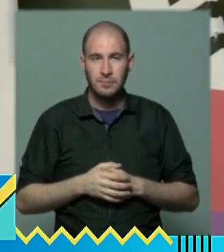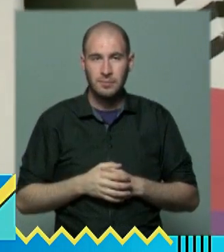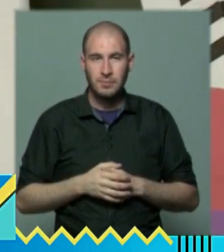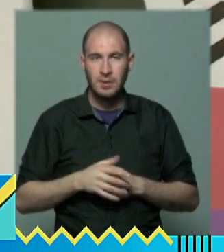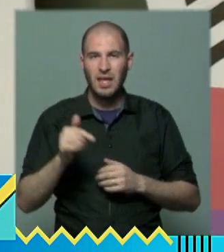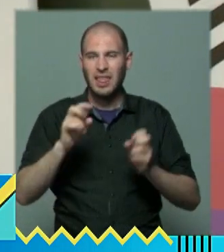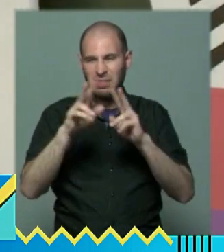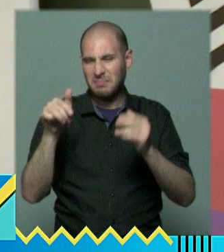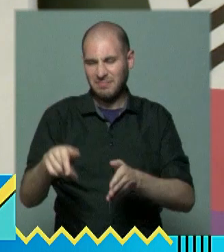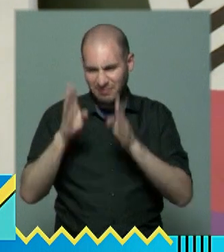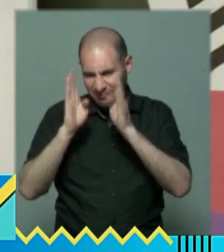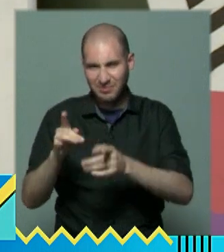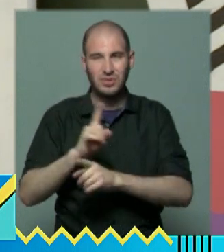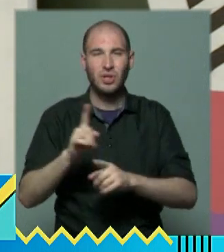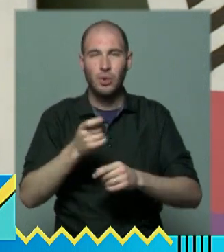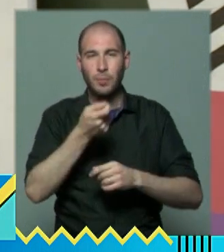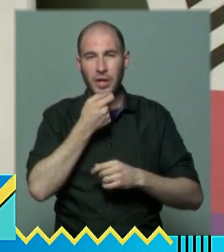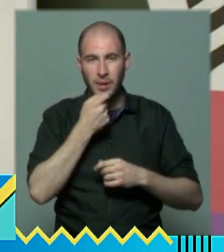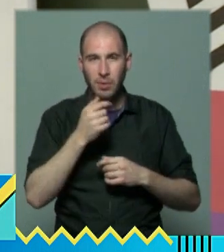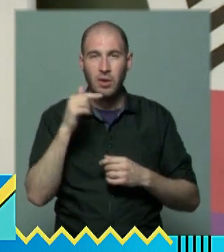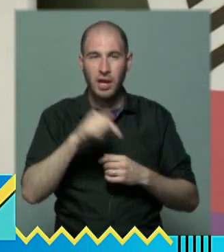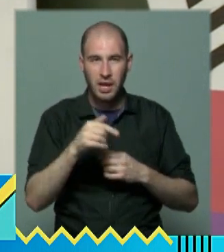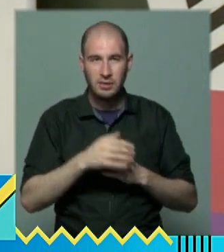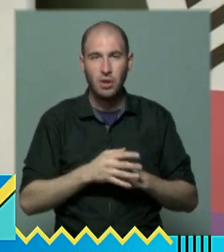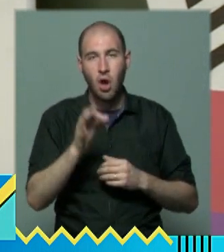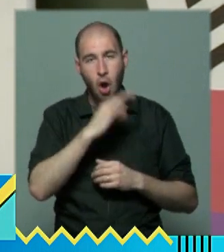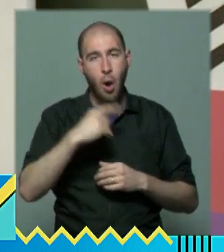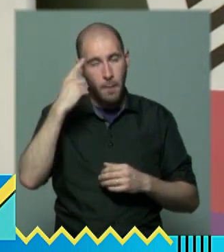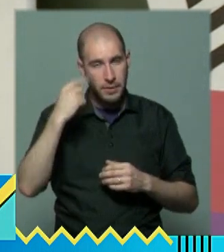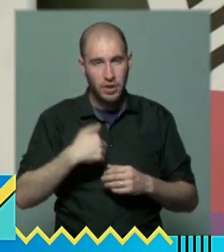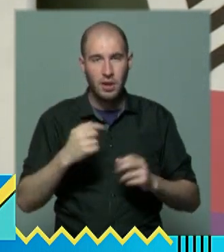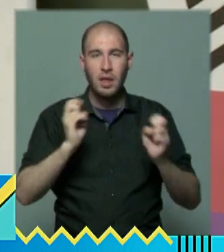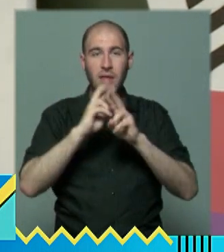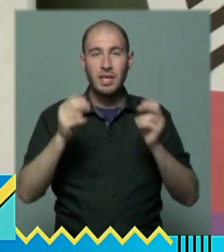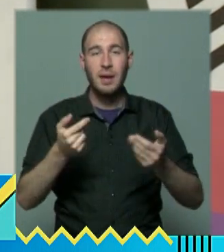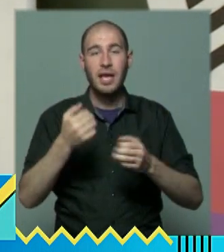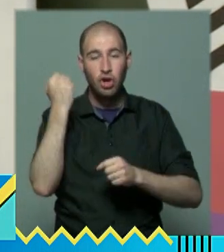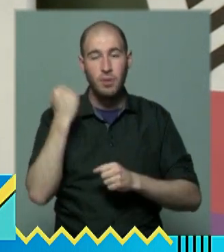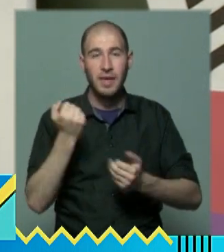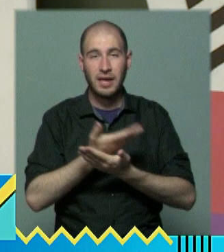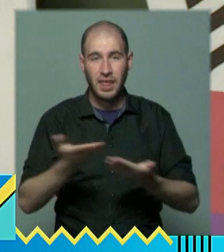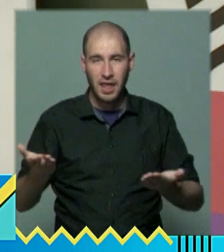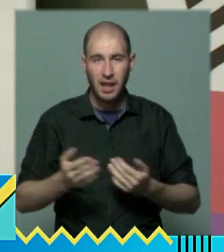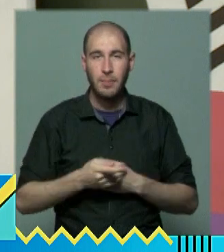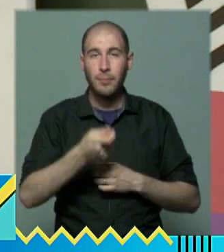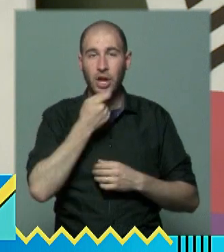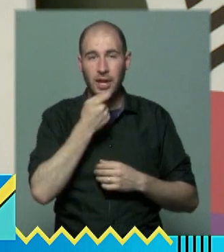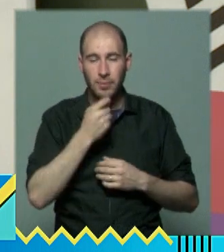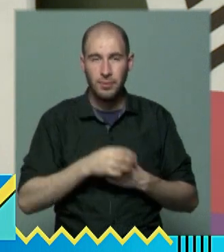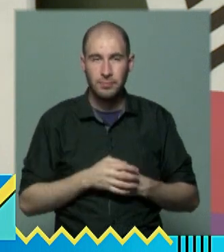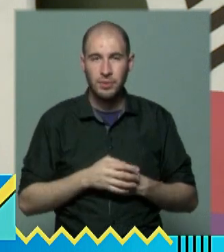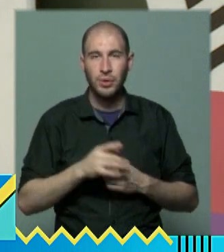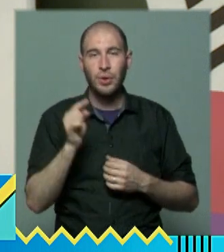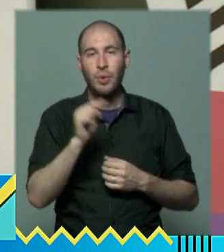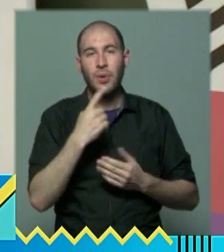No pasa por ahí. Digo, creo que pasaría, y esto es una opinión y una cuestión macroeconómica, digo, si vos no